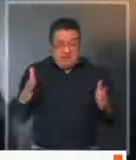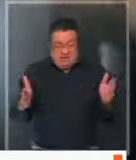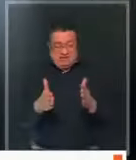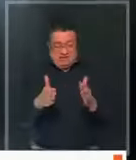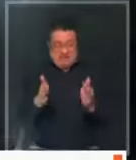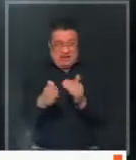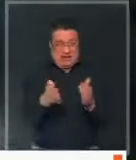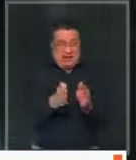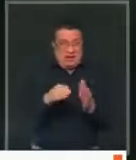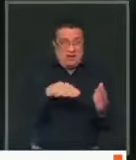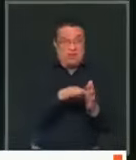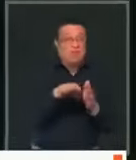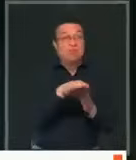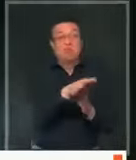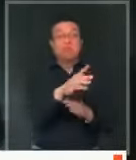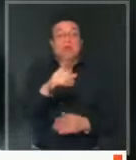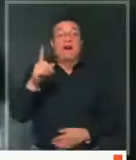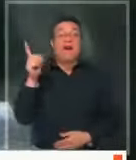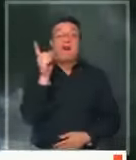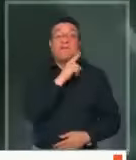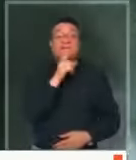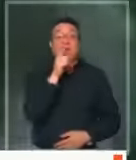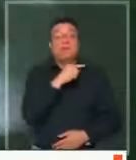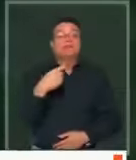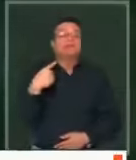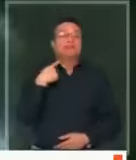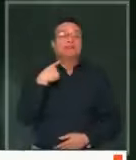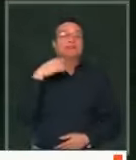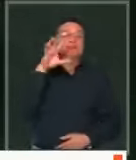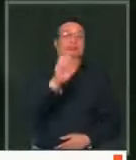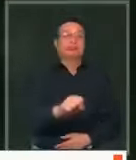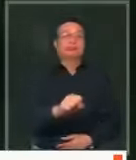pequeños, pero su escape fue finalmente frustrado.